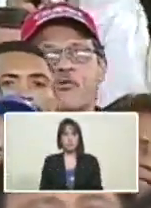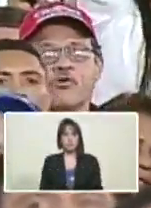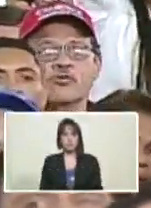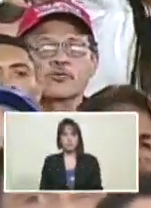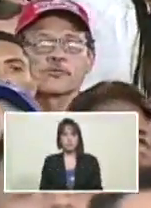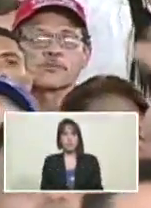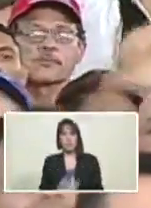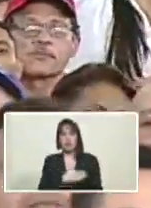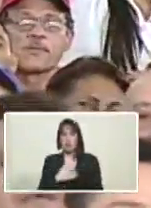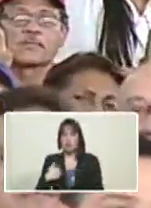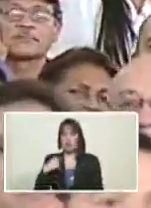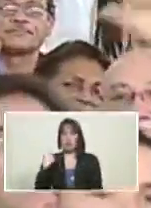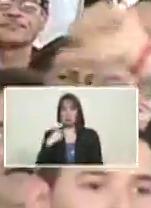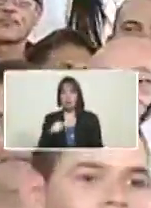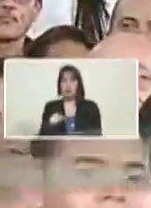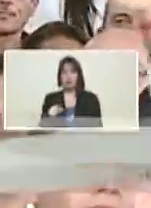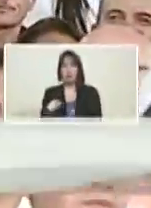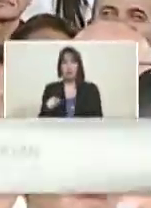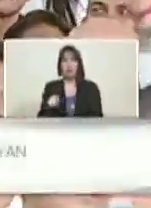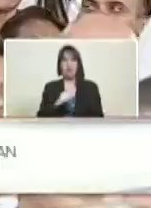Yo quiero tener la felicidad